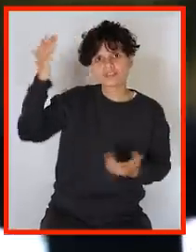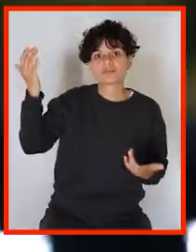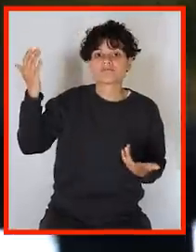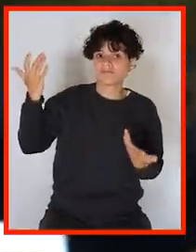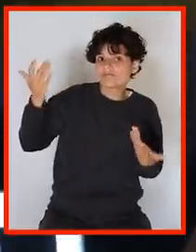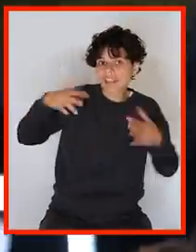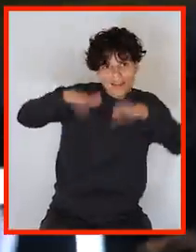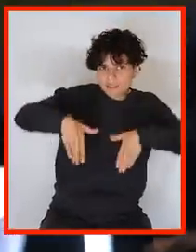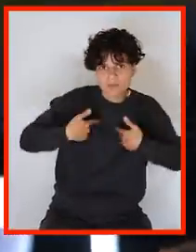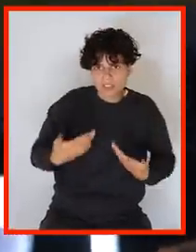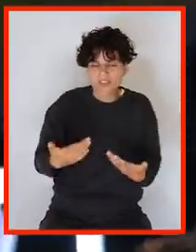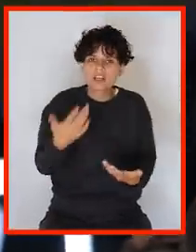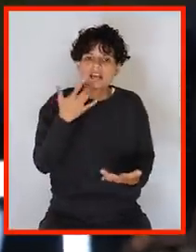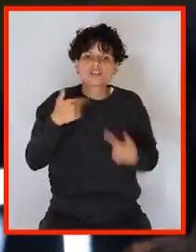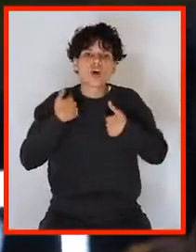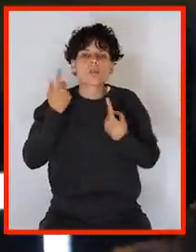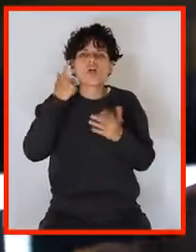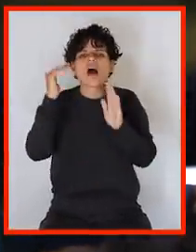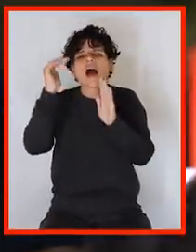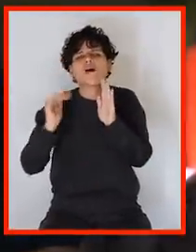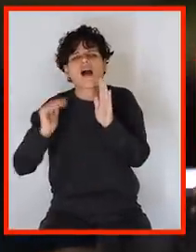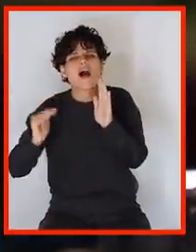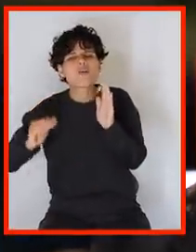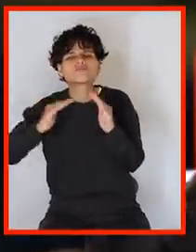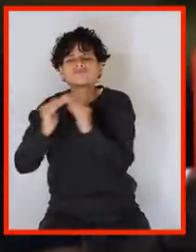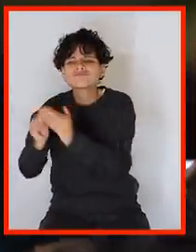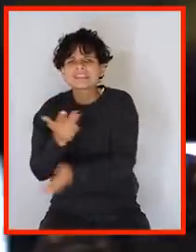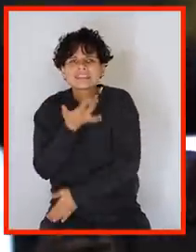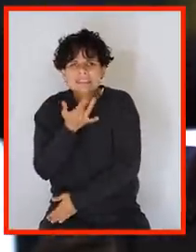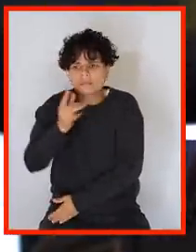hueá súper gratificante como venir del barrio